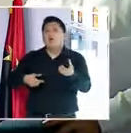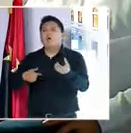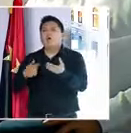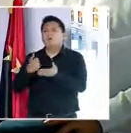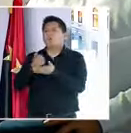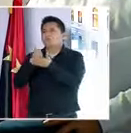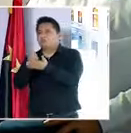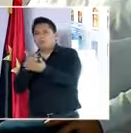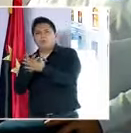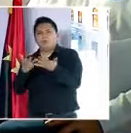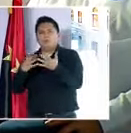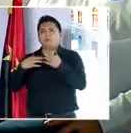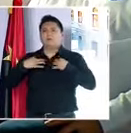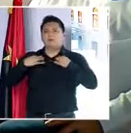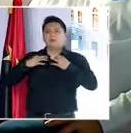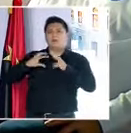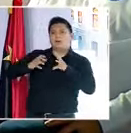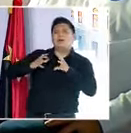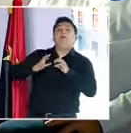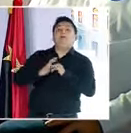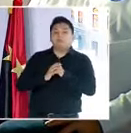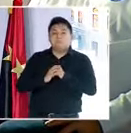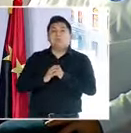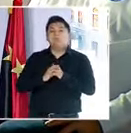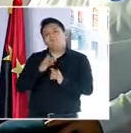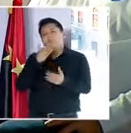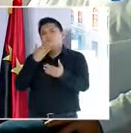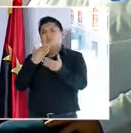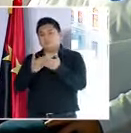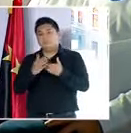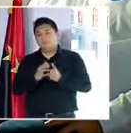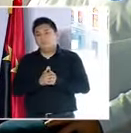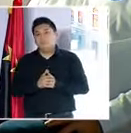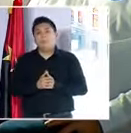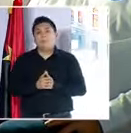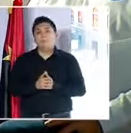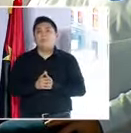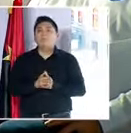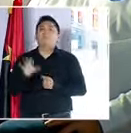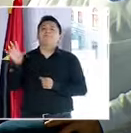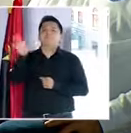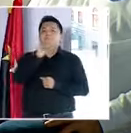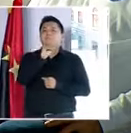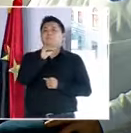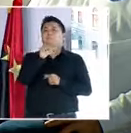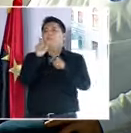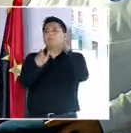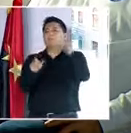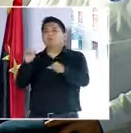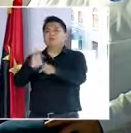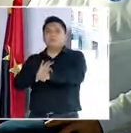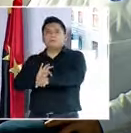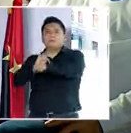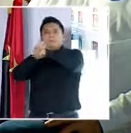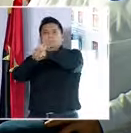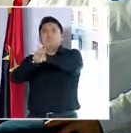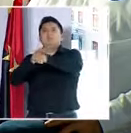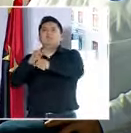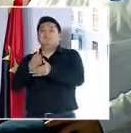control. De manera especial quiero agradecer a todo el personal médico,